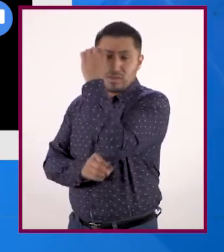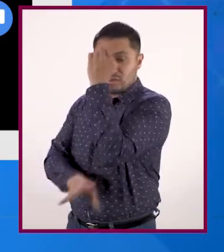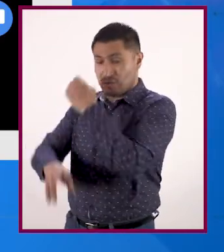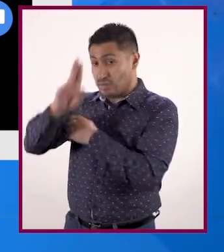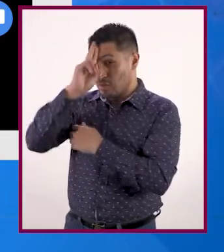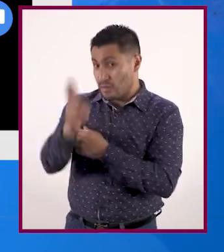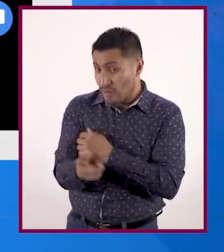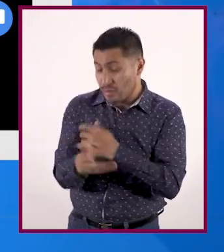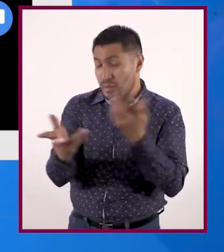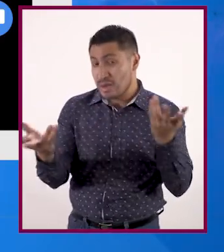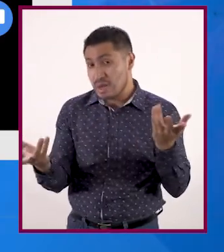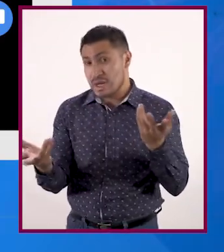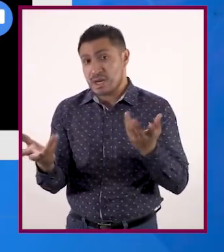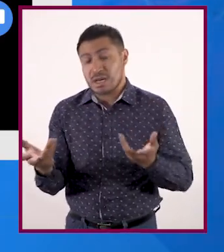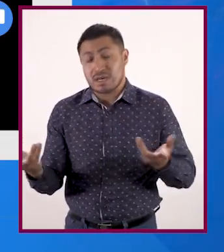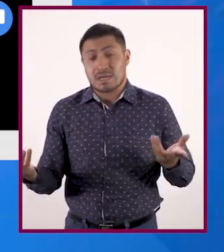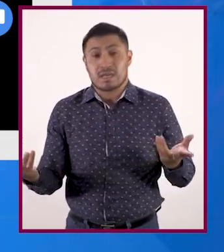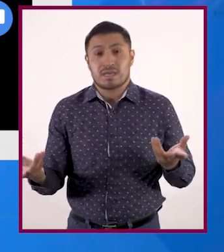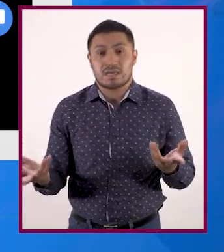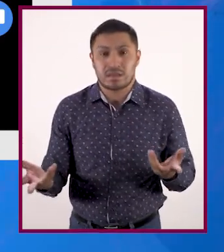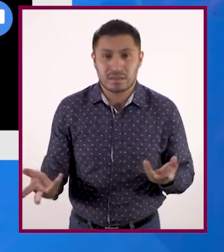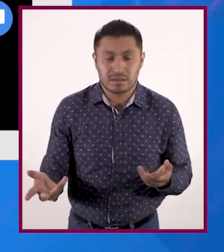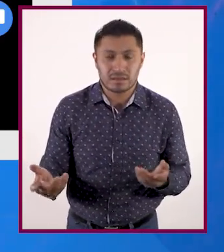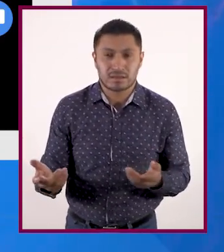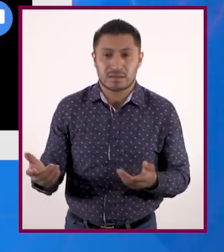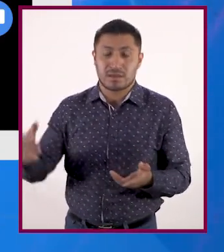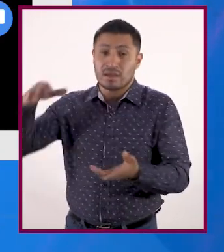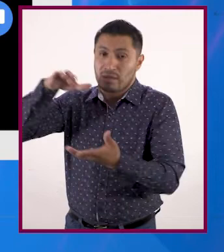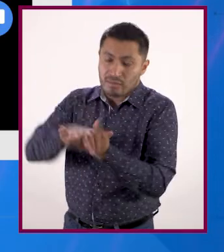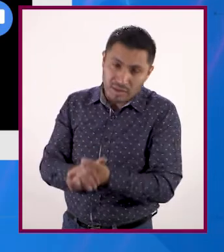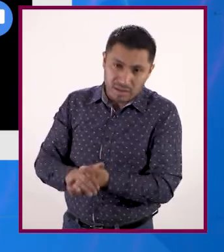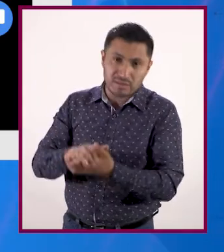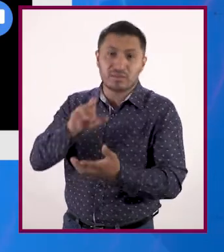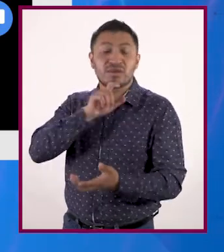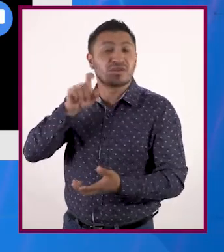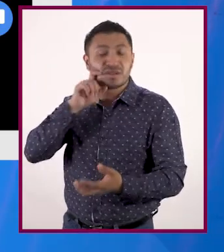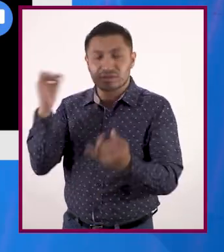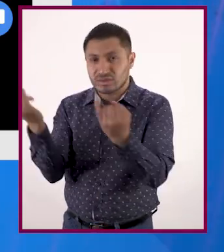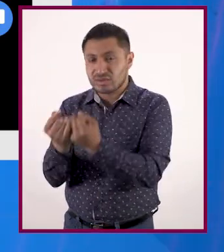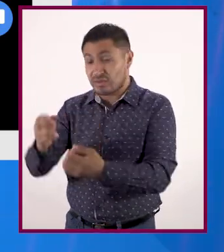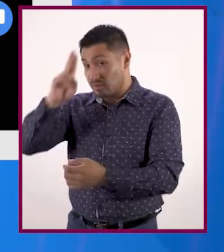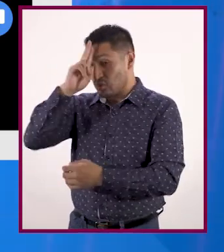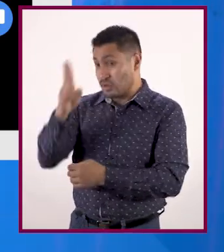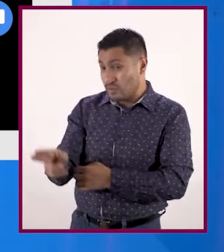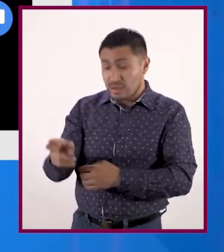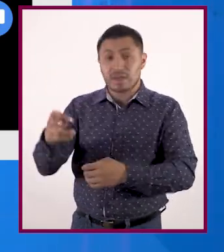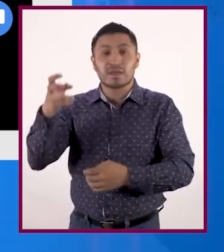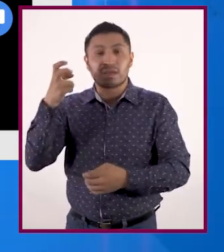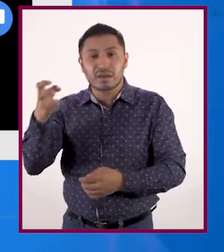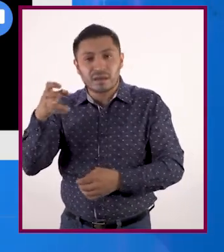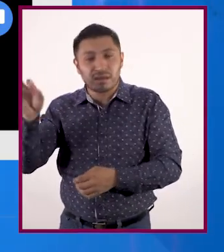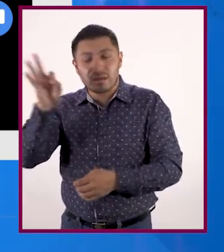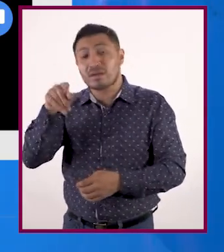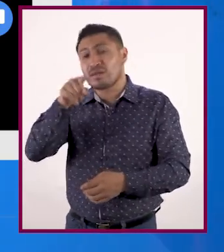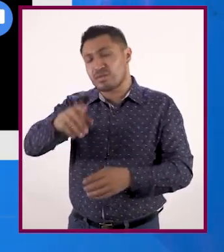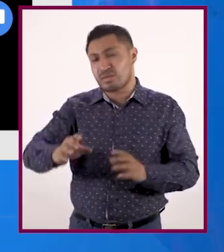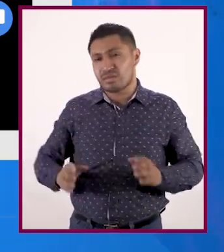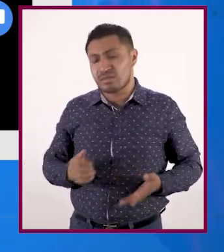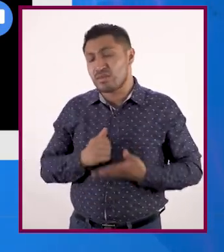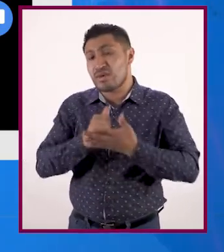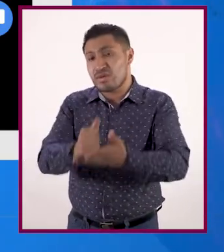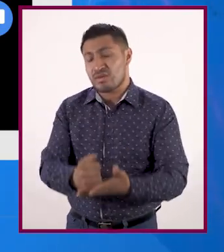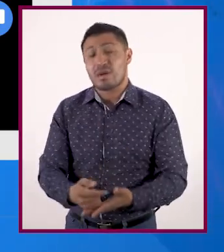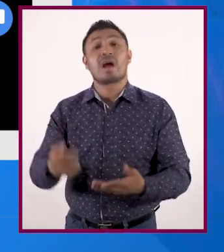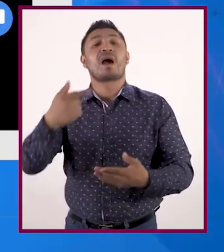favor digamos de la del matrimonio igualitario y eso a lo mejor nos ayuda como guía para decir